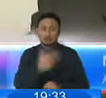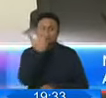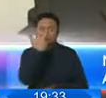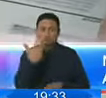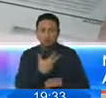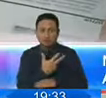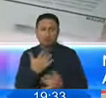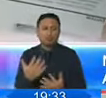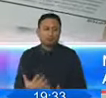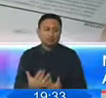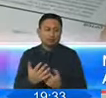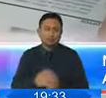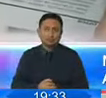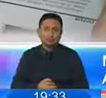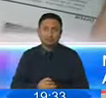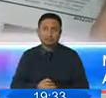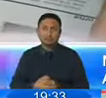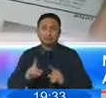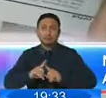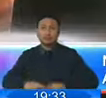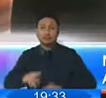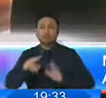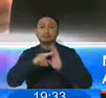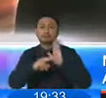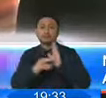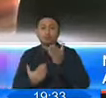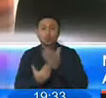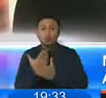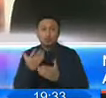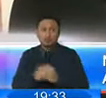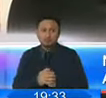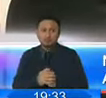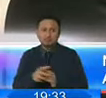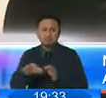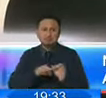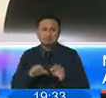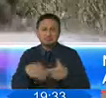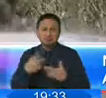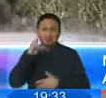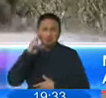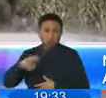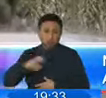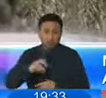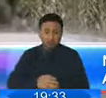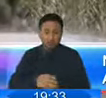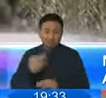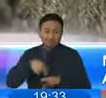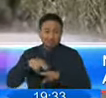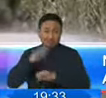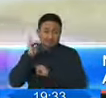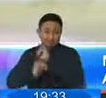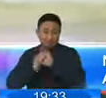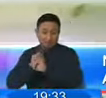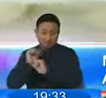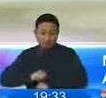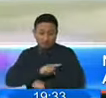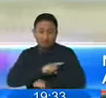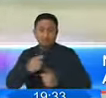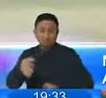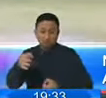3 horas. Sin embargo, el que la normativa no especifique la manera en que el turista nacional o extranjero deba presentar